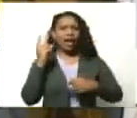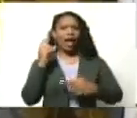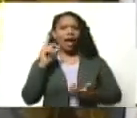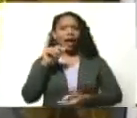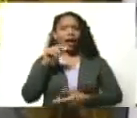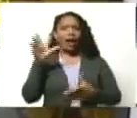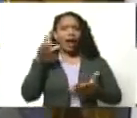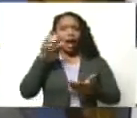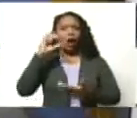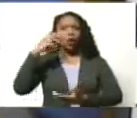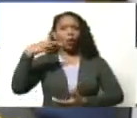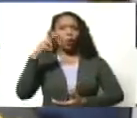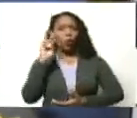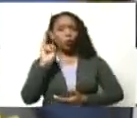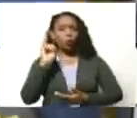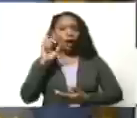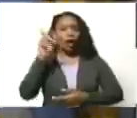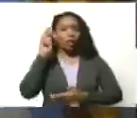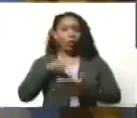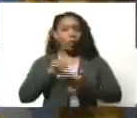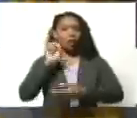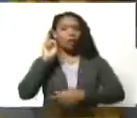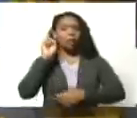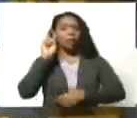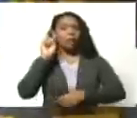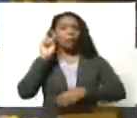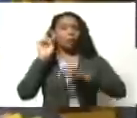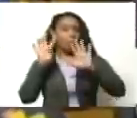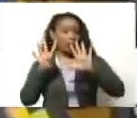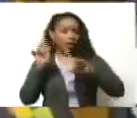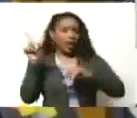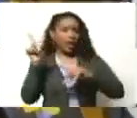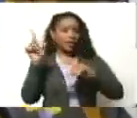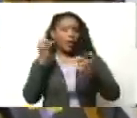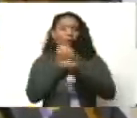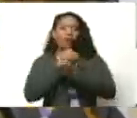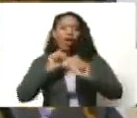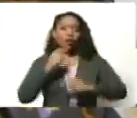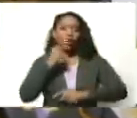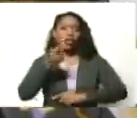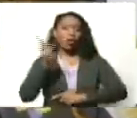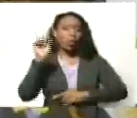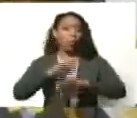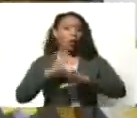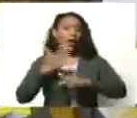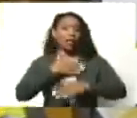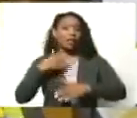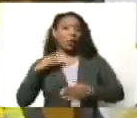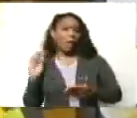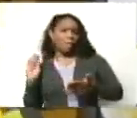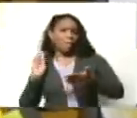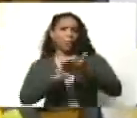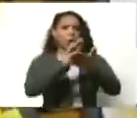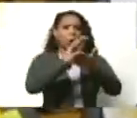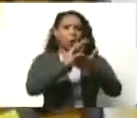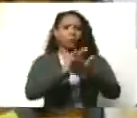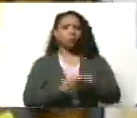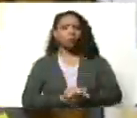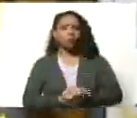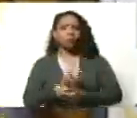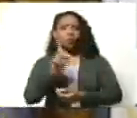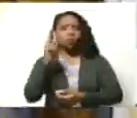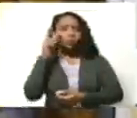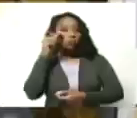2009, que se consideró una cumbre que fue un fracaso porque se pretendió imponer una